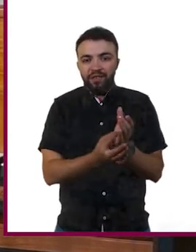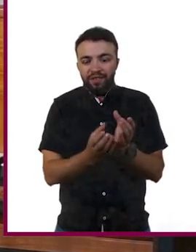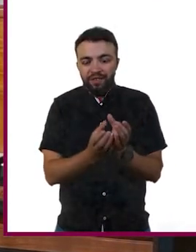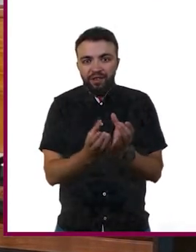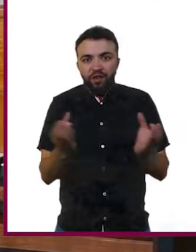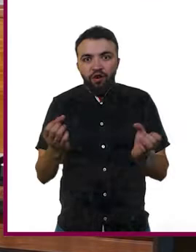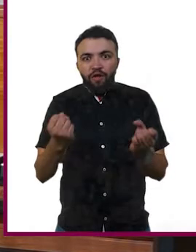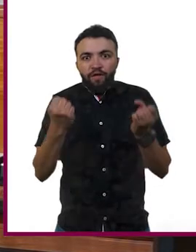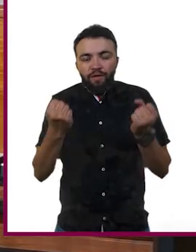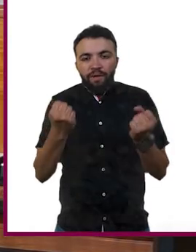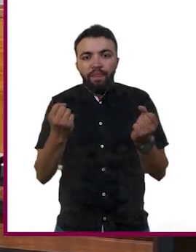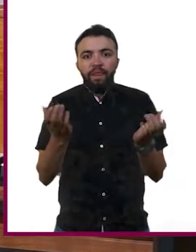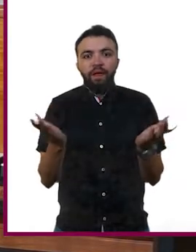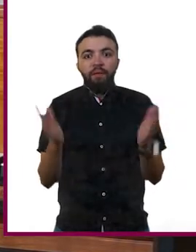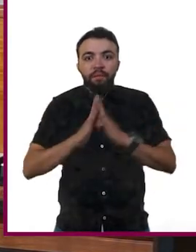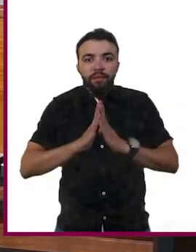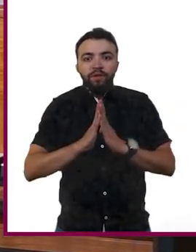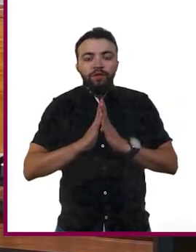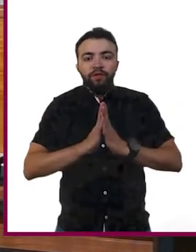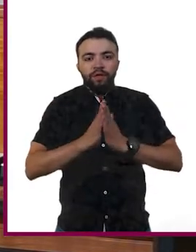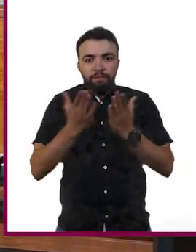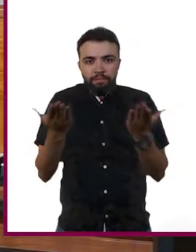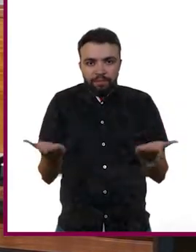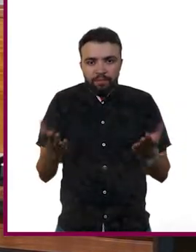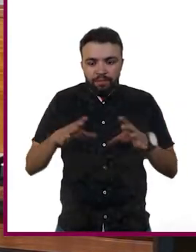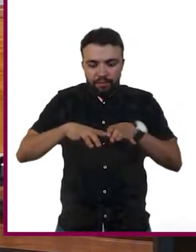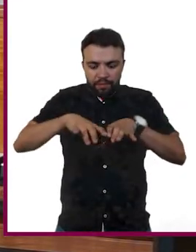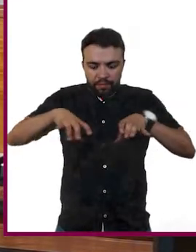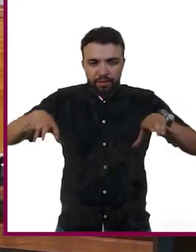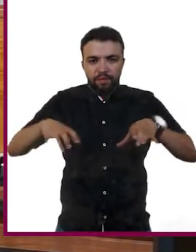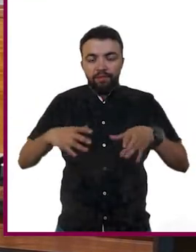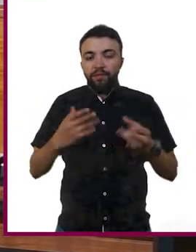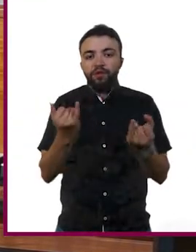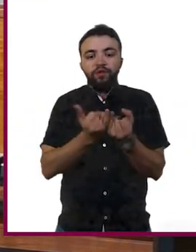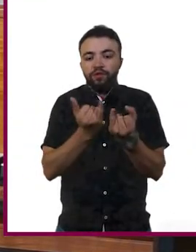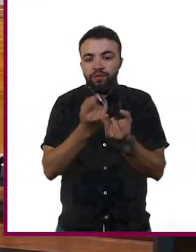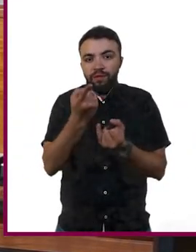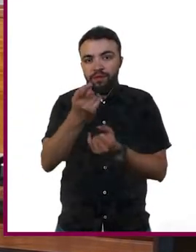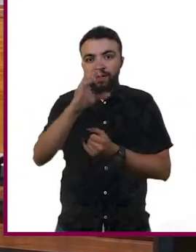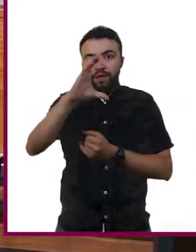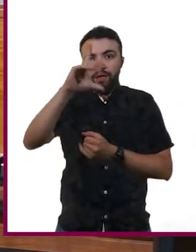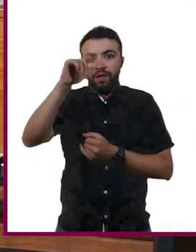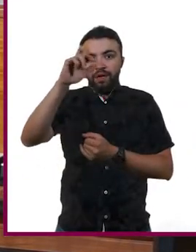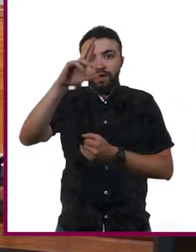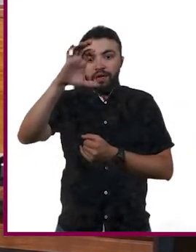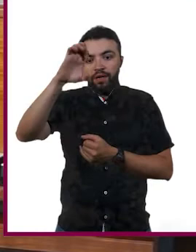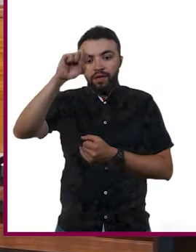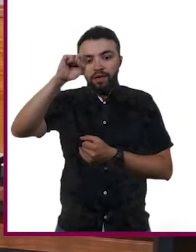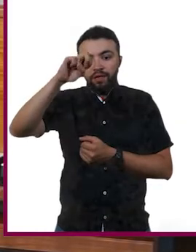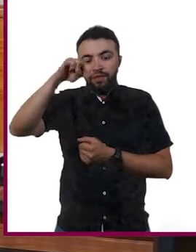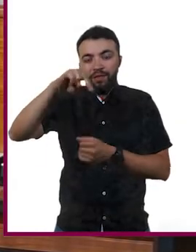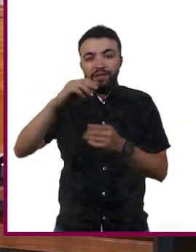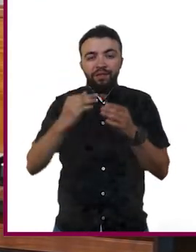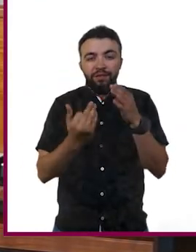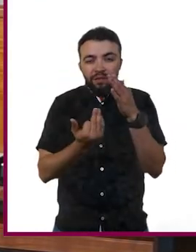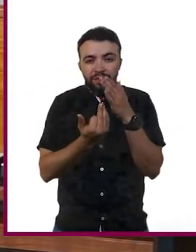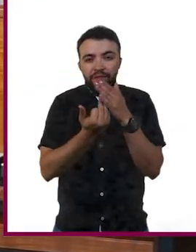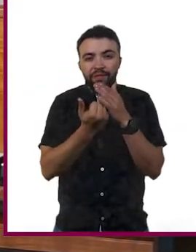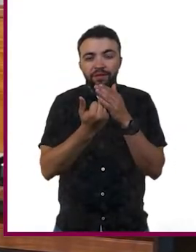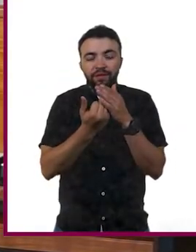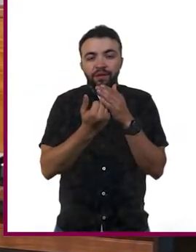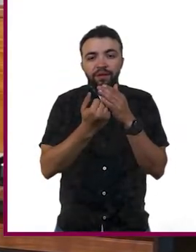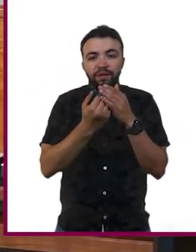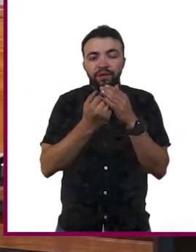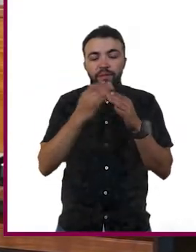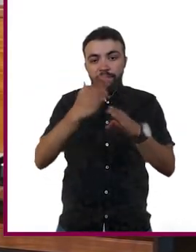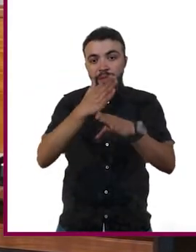más estable posible. Los clavecines, al ser de madera, entonces si amaneció y la humedad es tal, pues ya